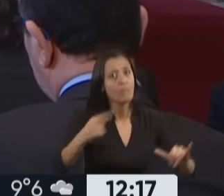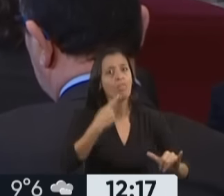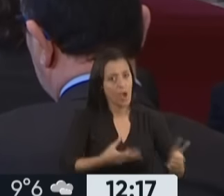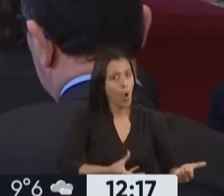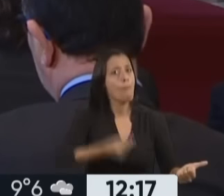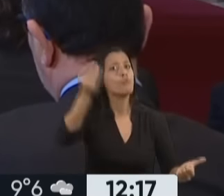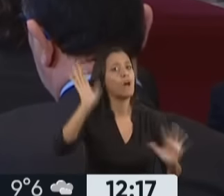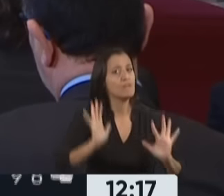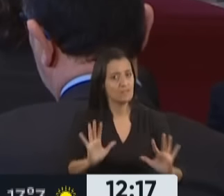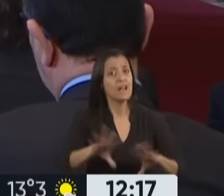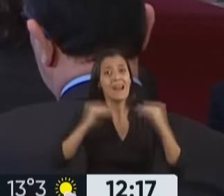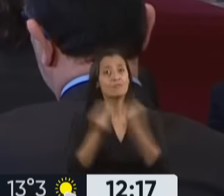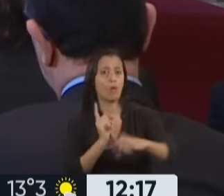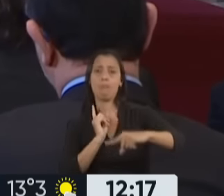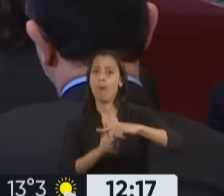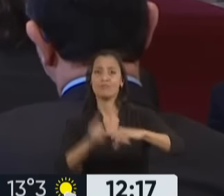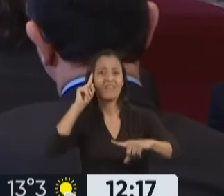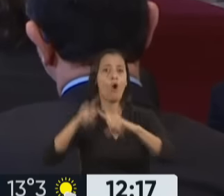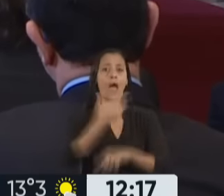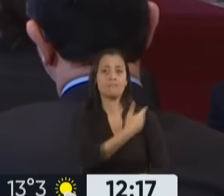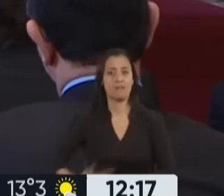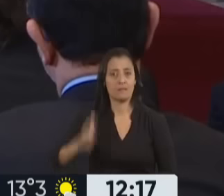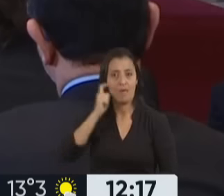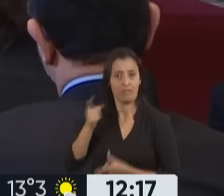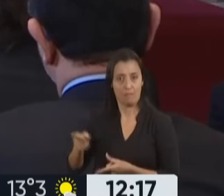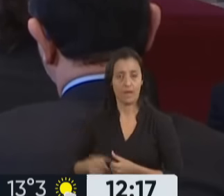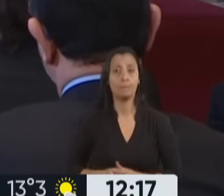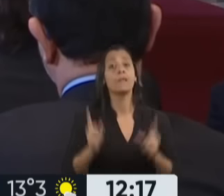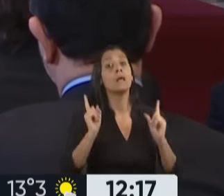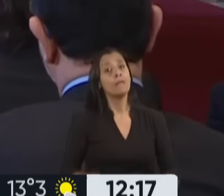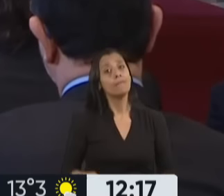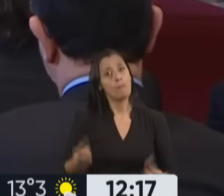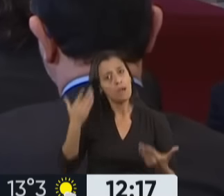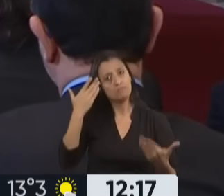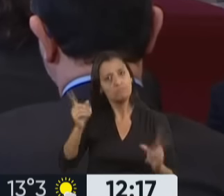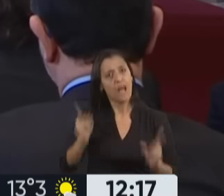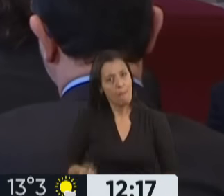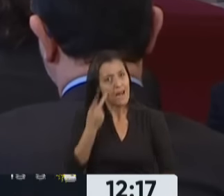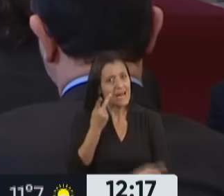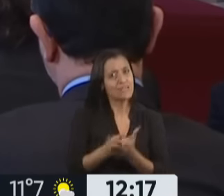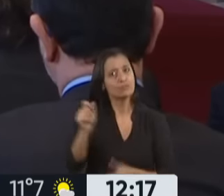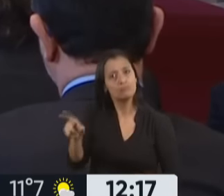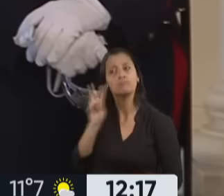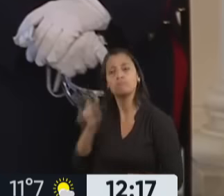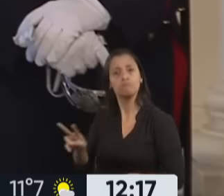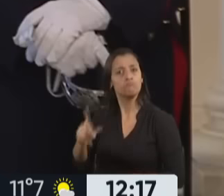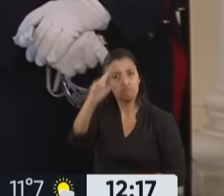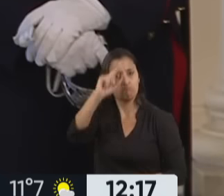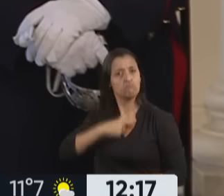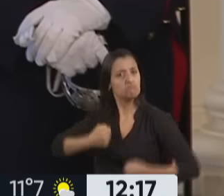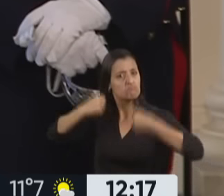veces. Además, yo reconozco, señor presidente, su valentía para decirlo,